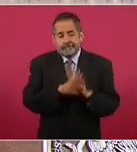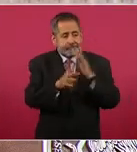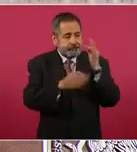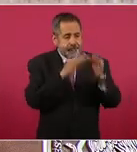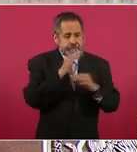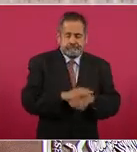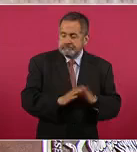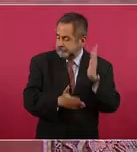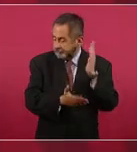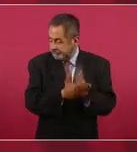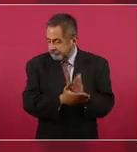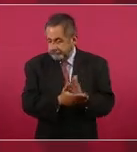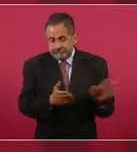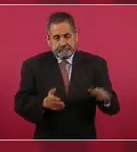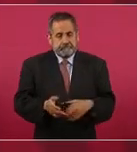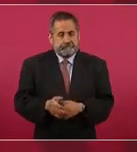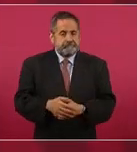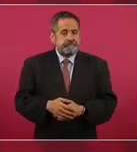porque ya no